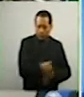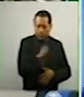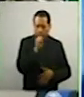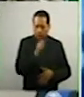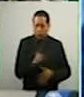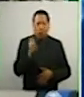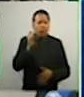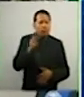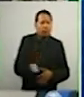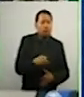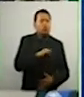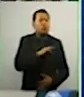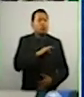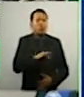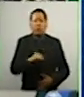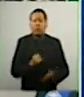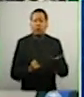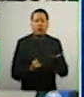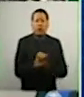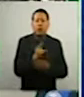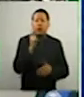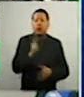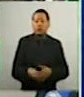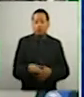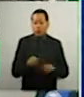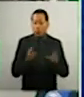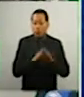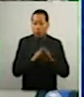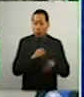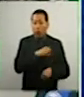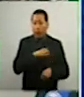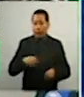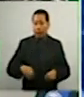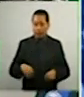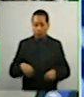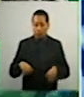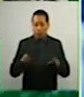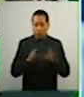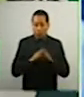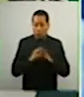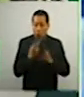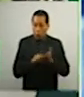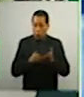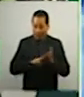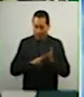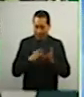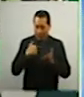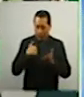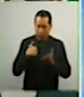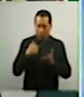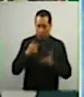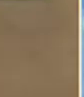ver beneficiados o no con las reglas de reelección.